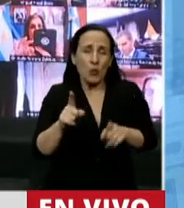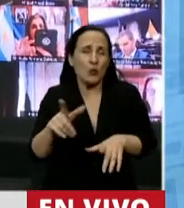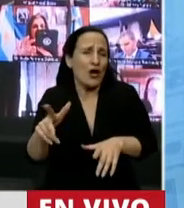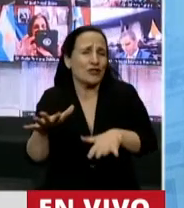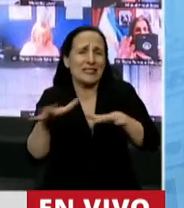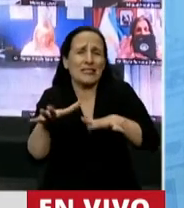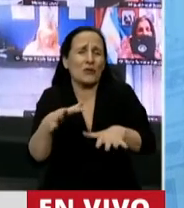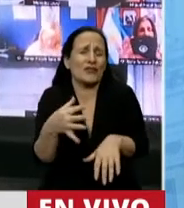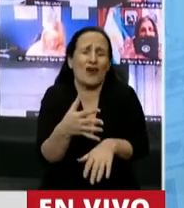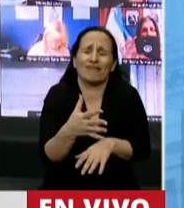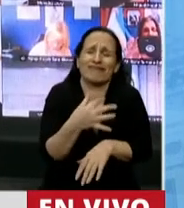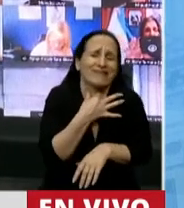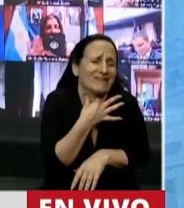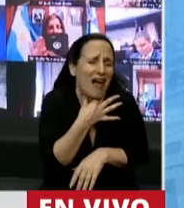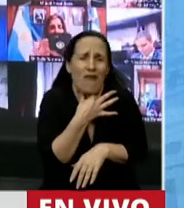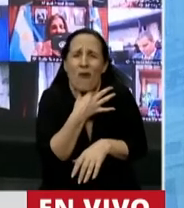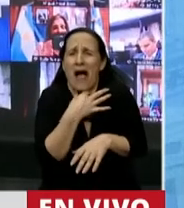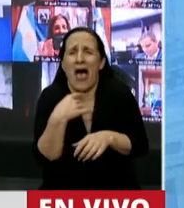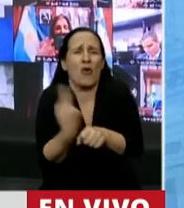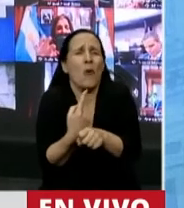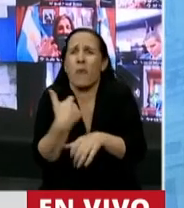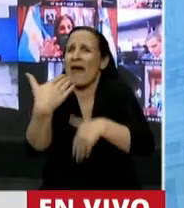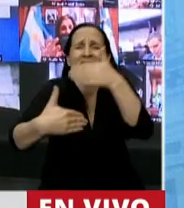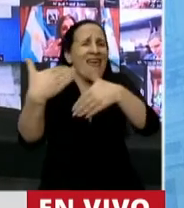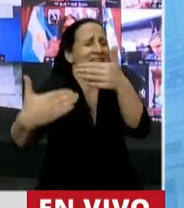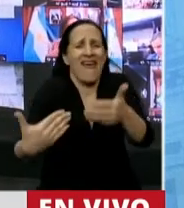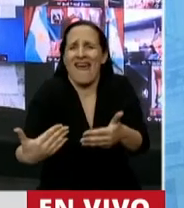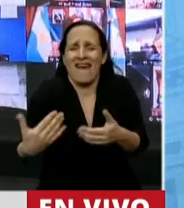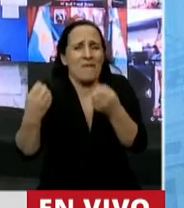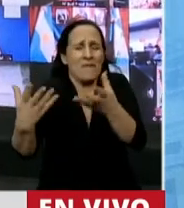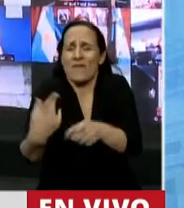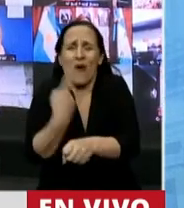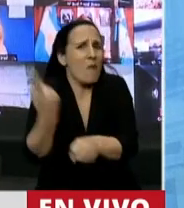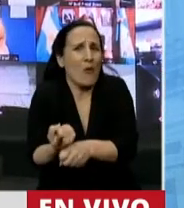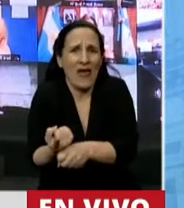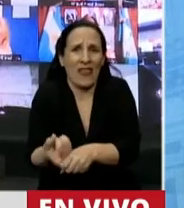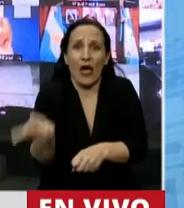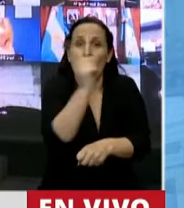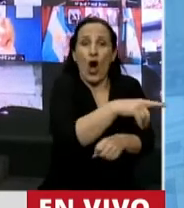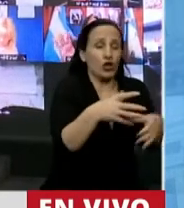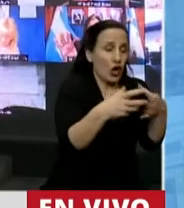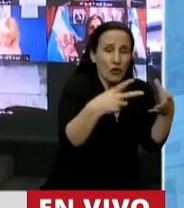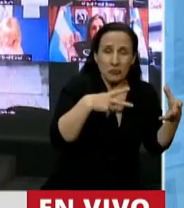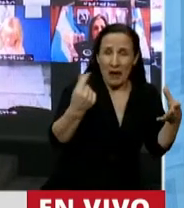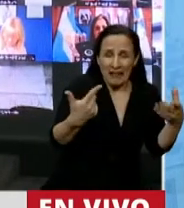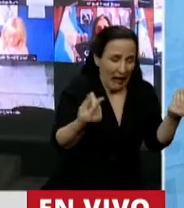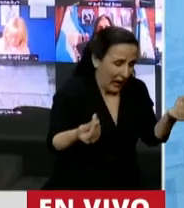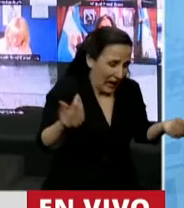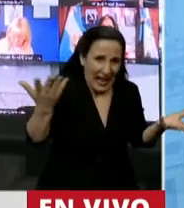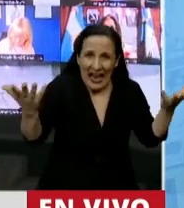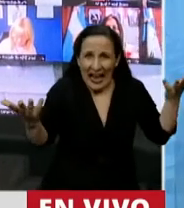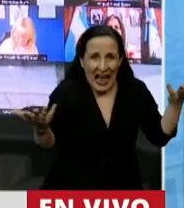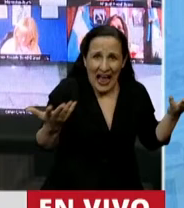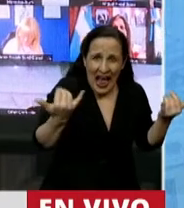en una degradante miseria sin posibilidades reales de superación, mientras otros ni siquiera saben qué hacer con lo que